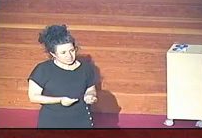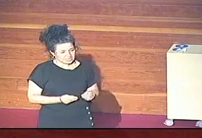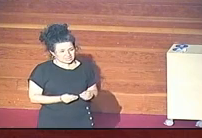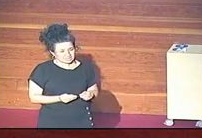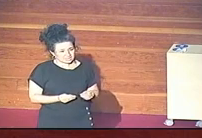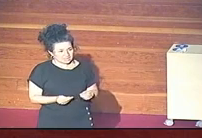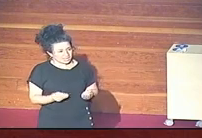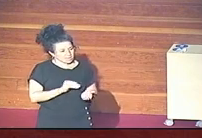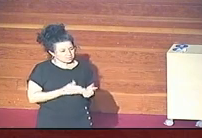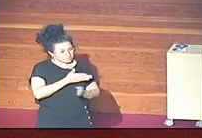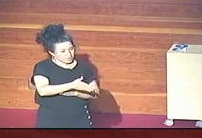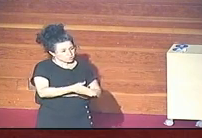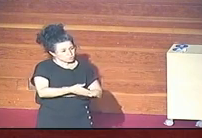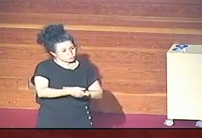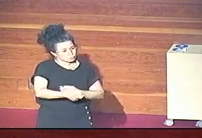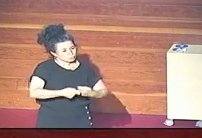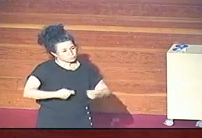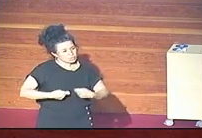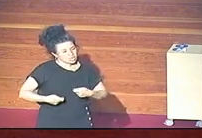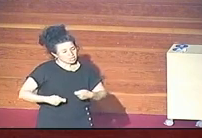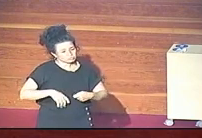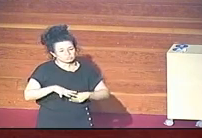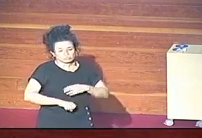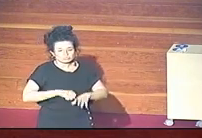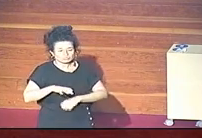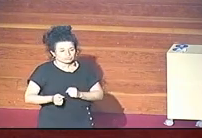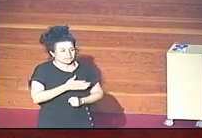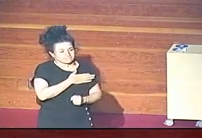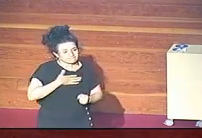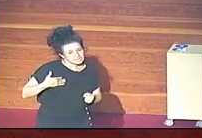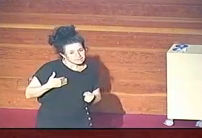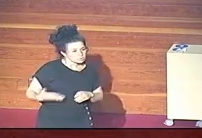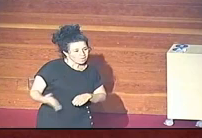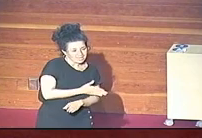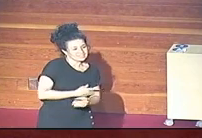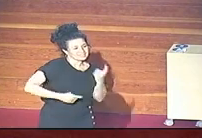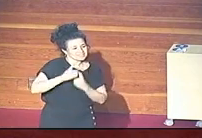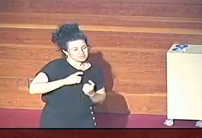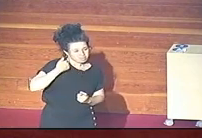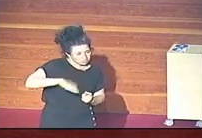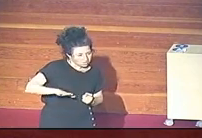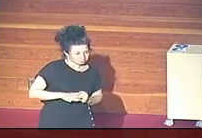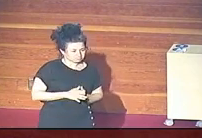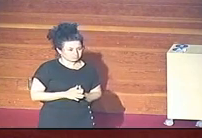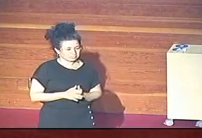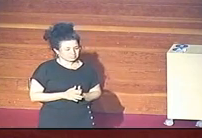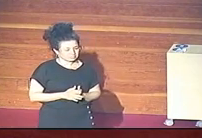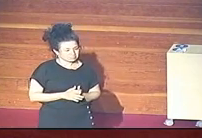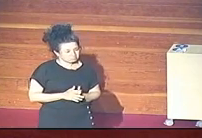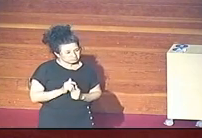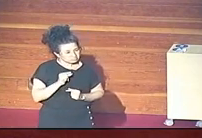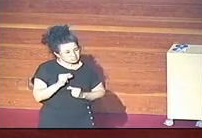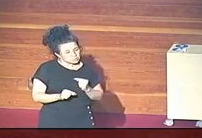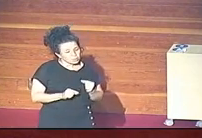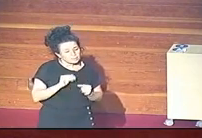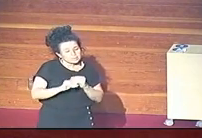vamos al mercado hacer la compra queremos contar con esa información queremos cada vez preguntamos más por el